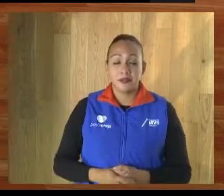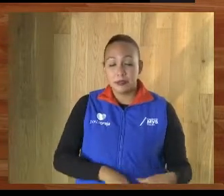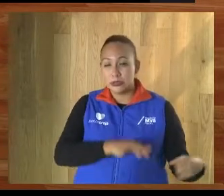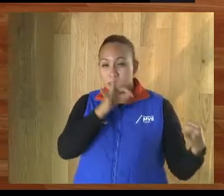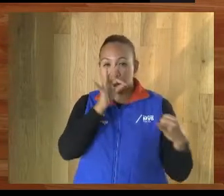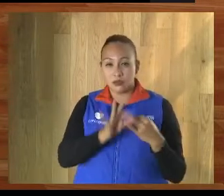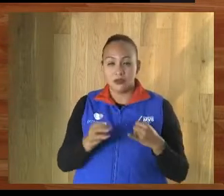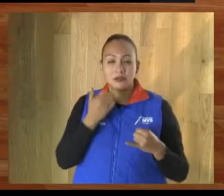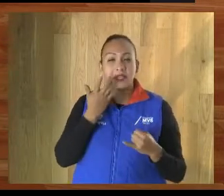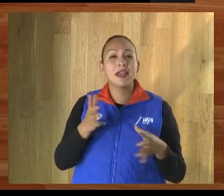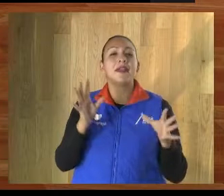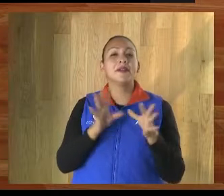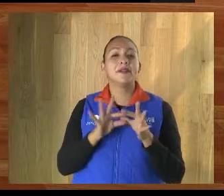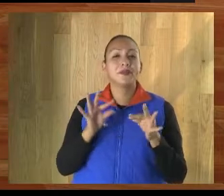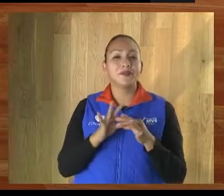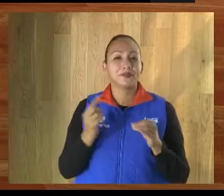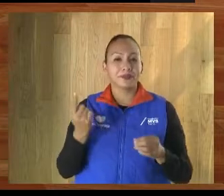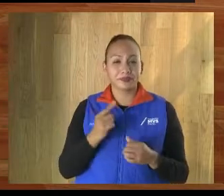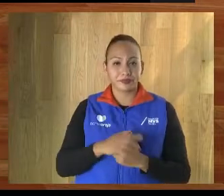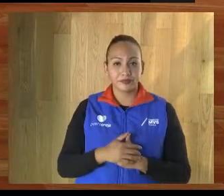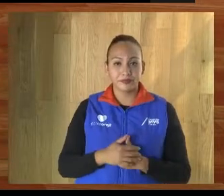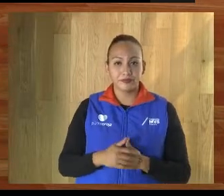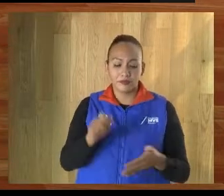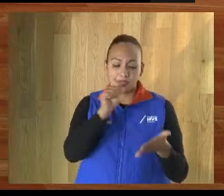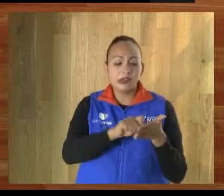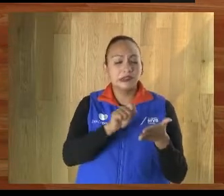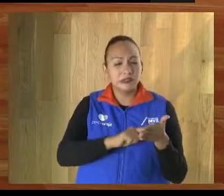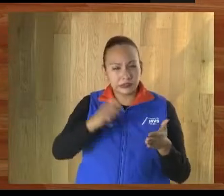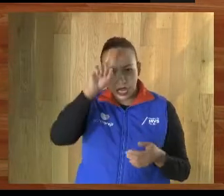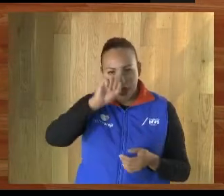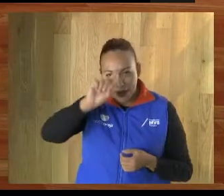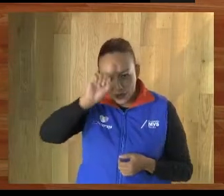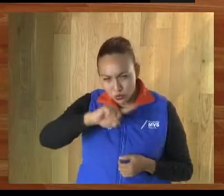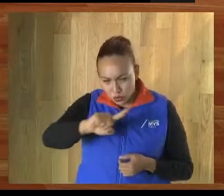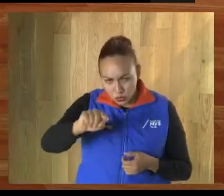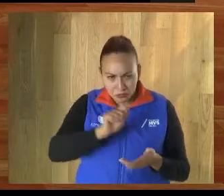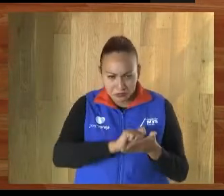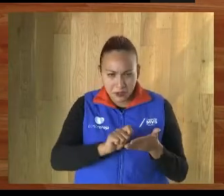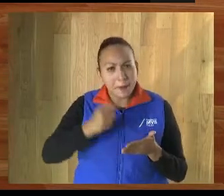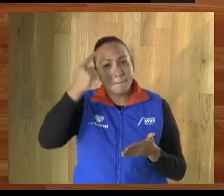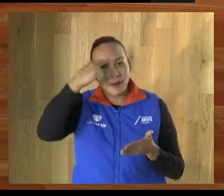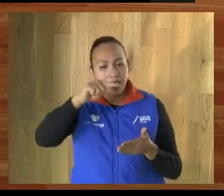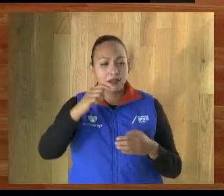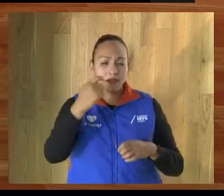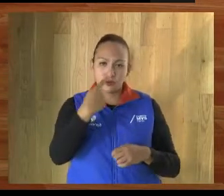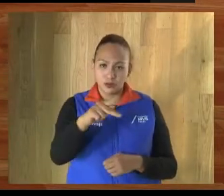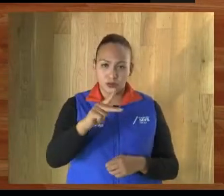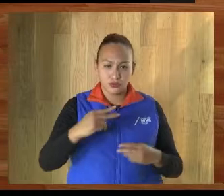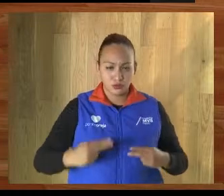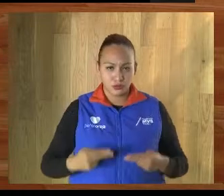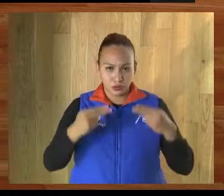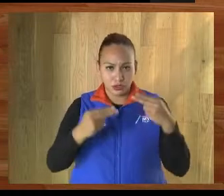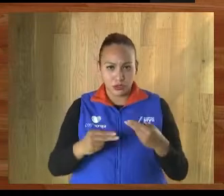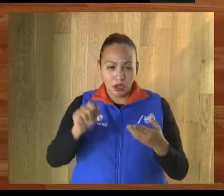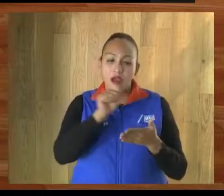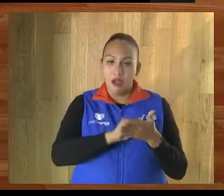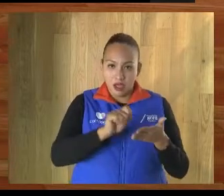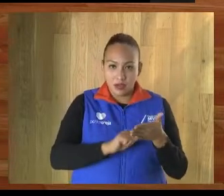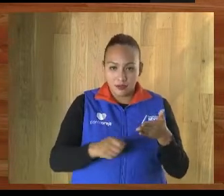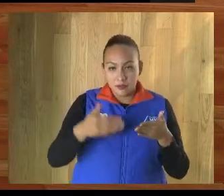pues les quiero hablar de algunos apuntes, algunas recomendaciones para integrar en el negocio la gestión de la